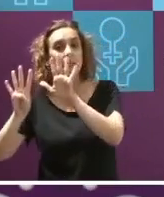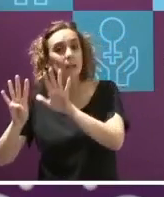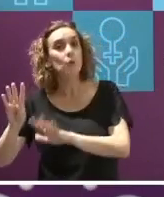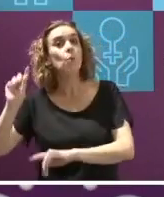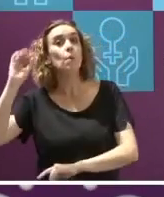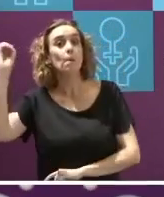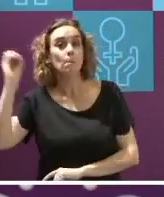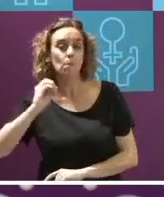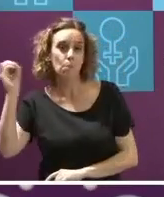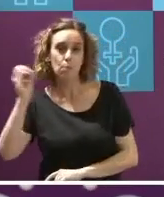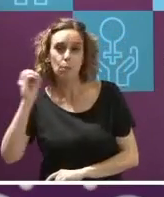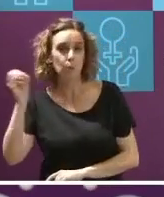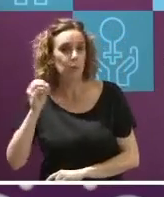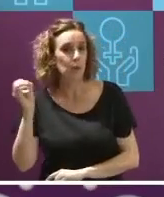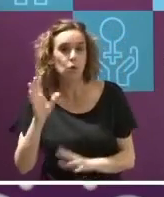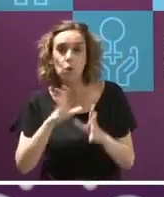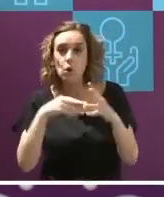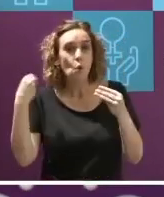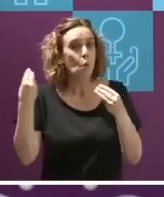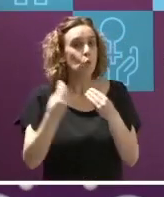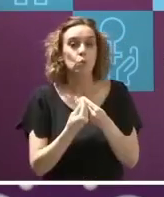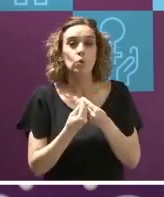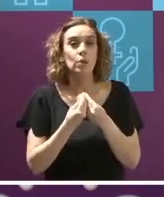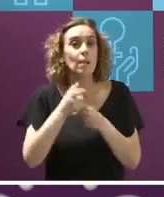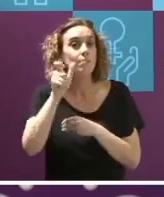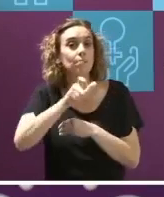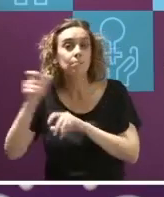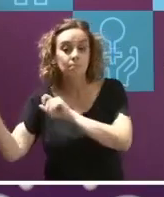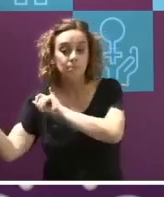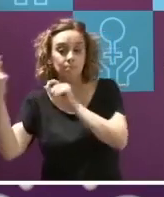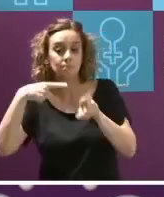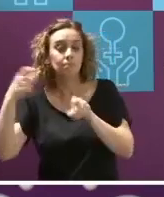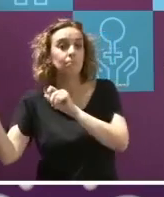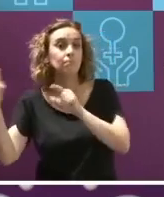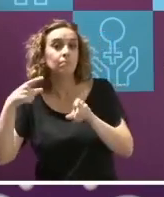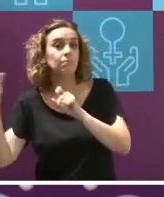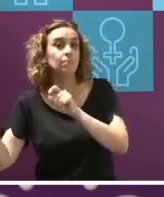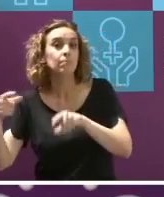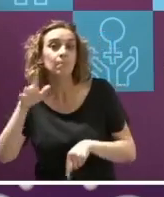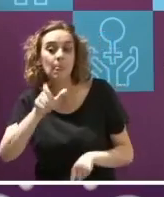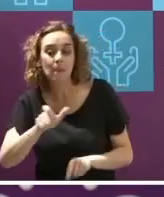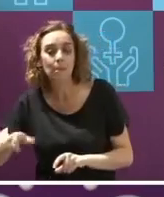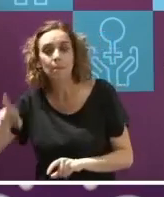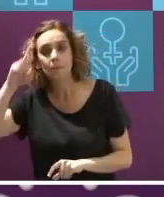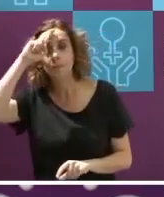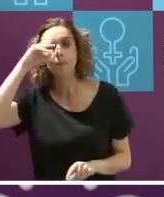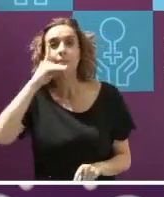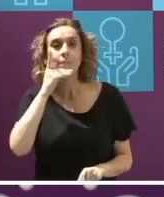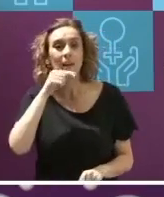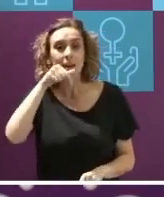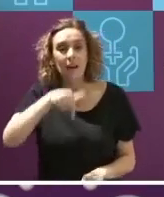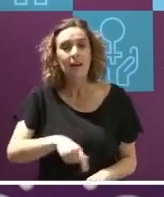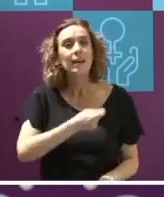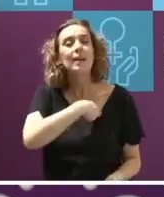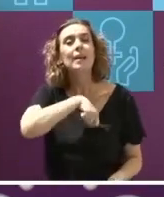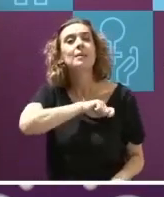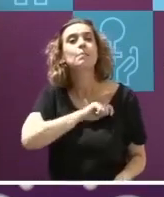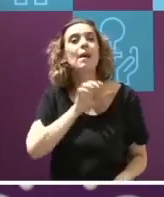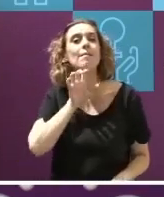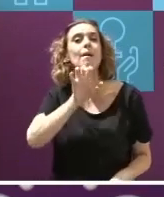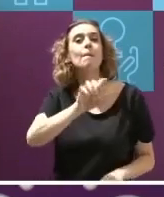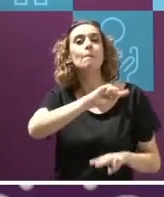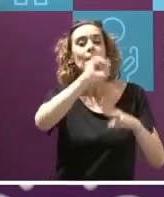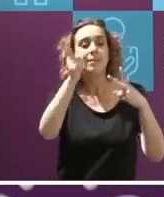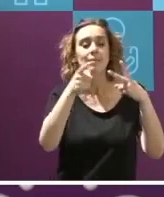58.69% del total de la población inmigrante de la República Dominicana. Y España es el segundo país